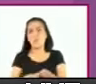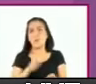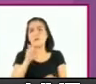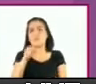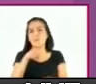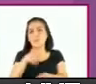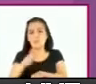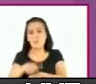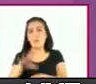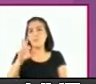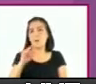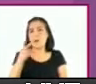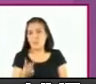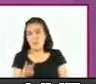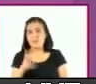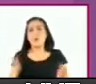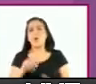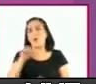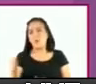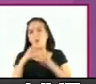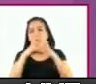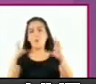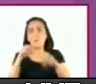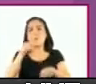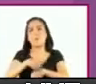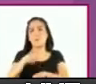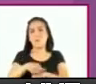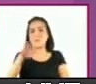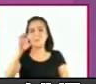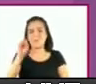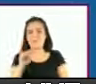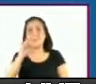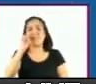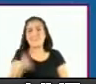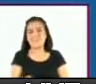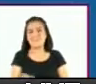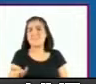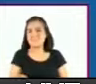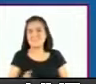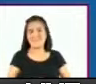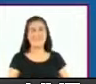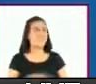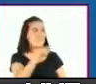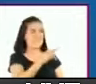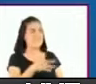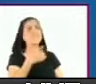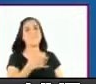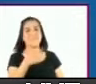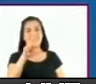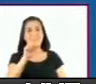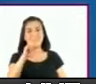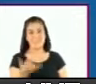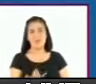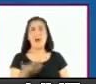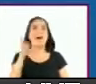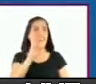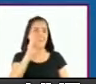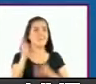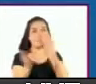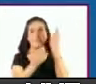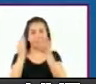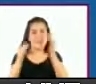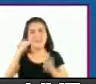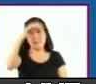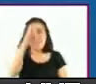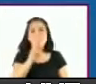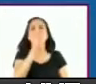lugar 42? ¿Y el globo del lugar 60, de qué color será? ¿Qué te parece, Leslie, si analizamos las respuestas de Claudia